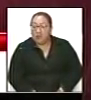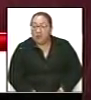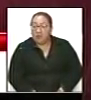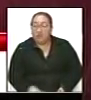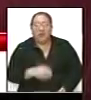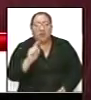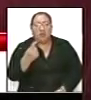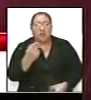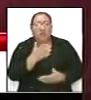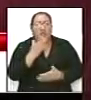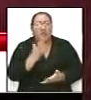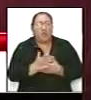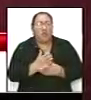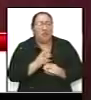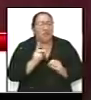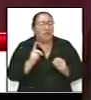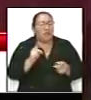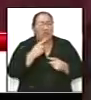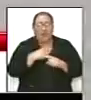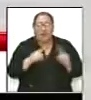Representación Nacional, que es bastante evidente.